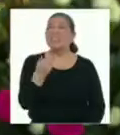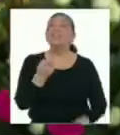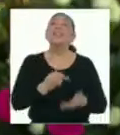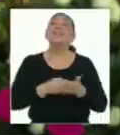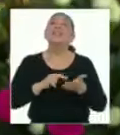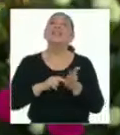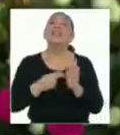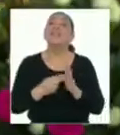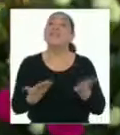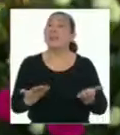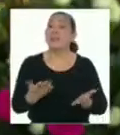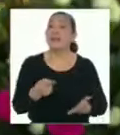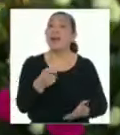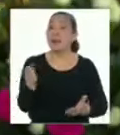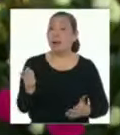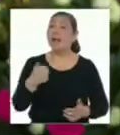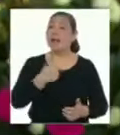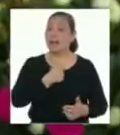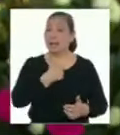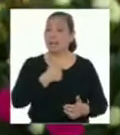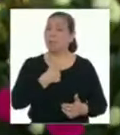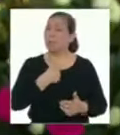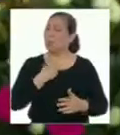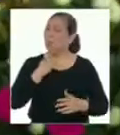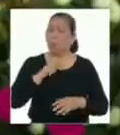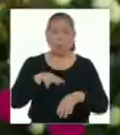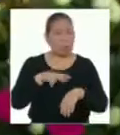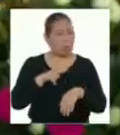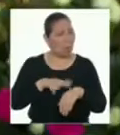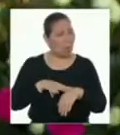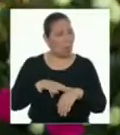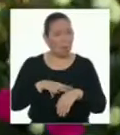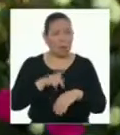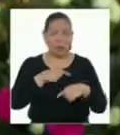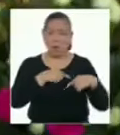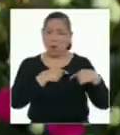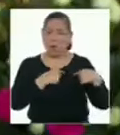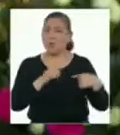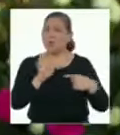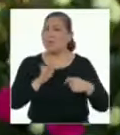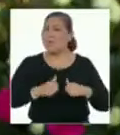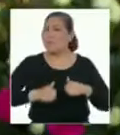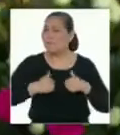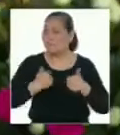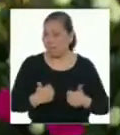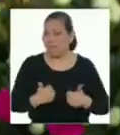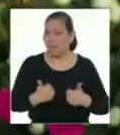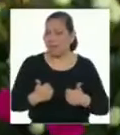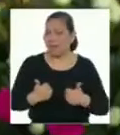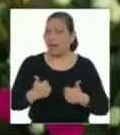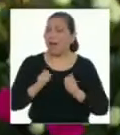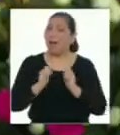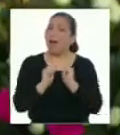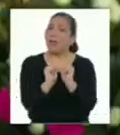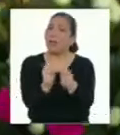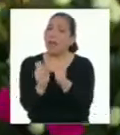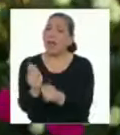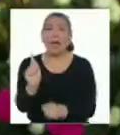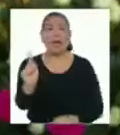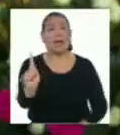sino que es el mismo pueblo sencillo que en el corazón de sus vidas ha ido dándonos a